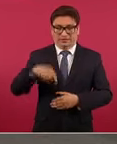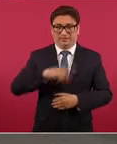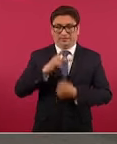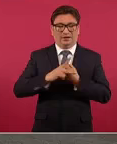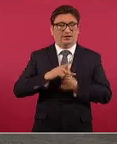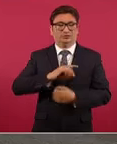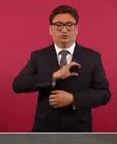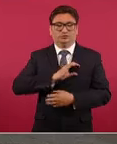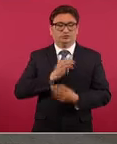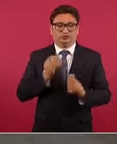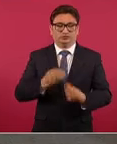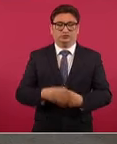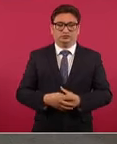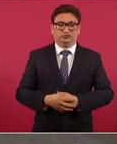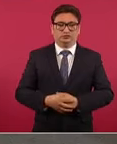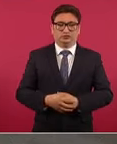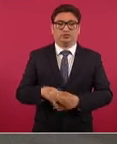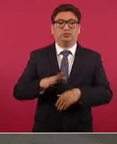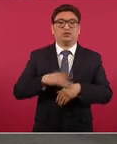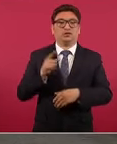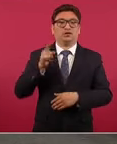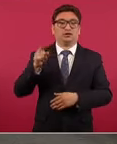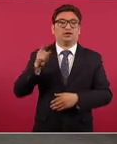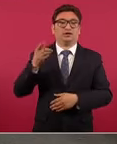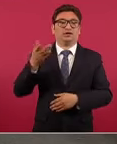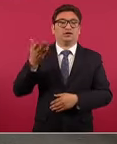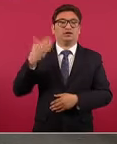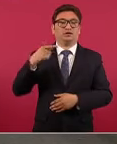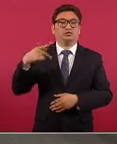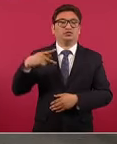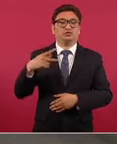porque él es hijo